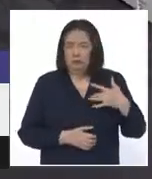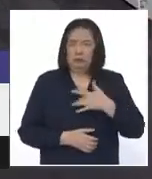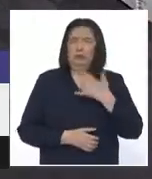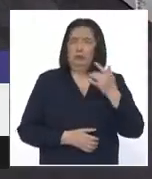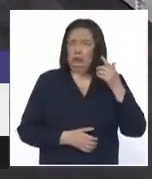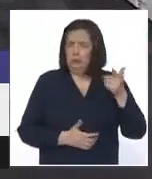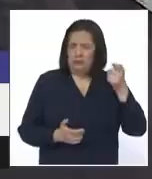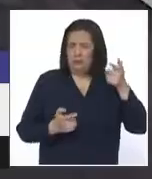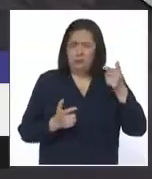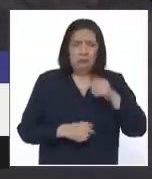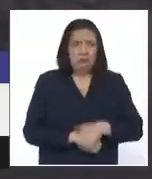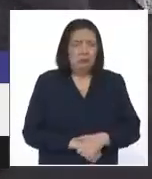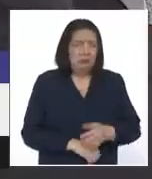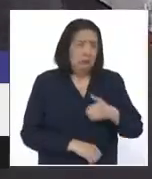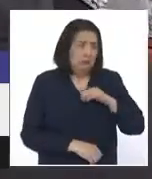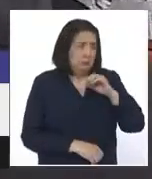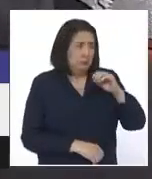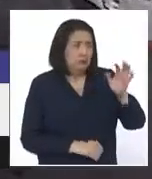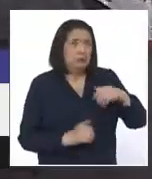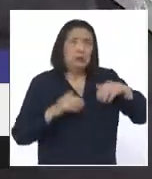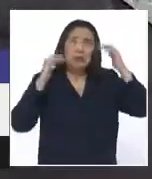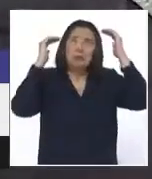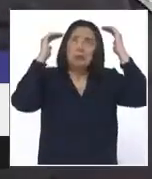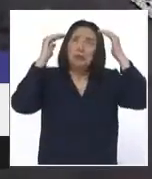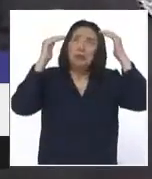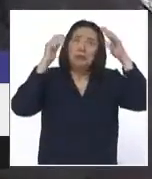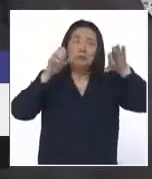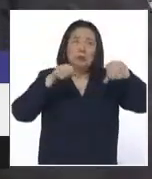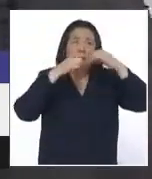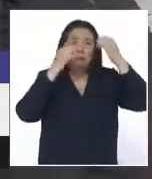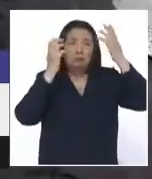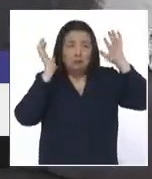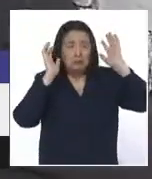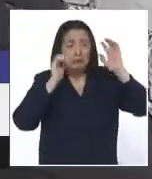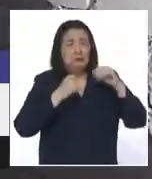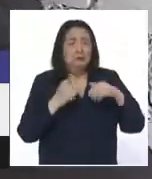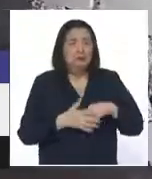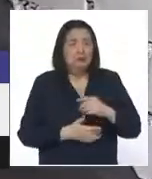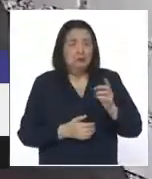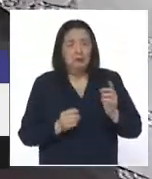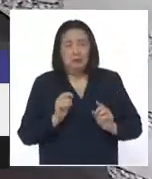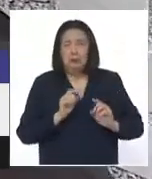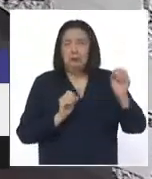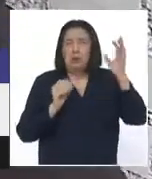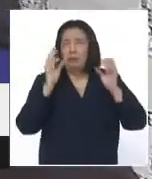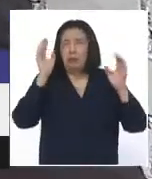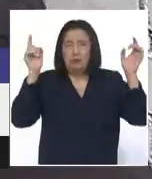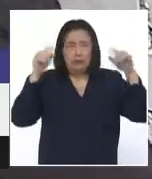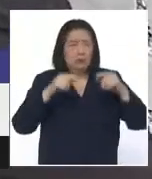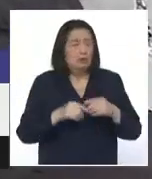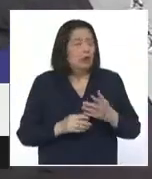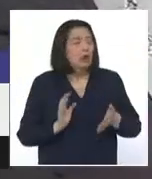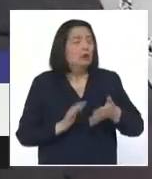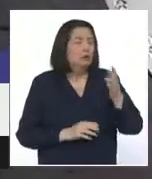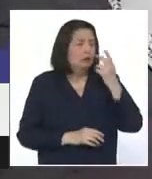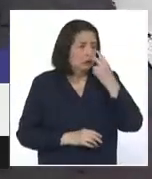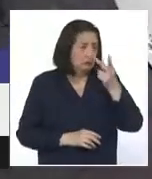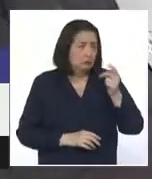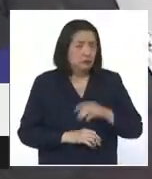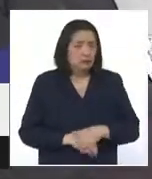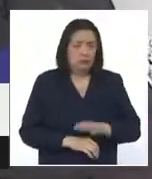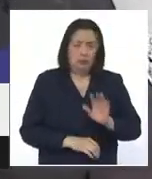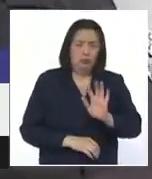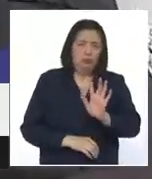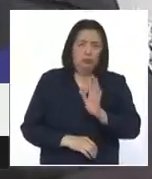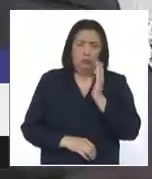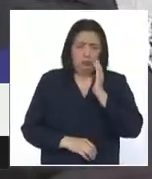los tiros. Dije, será pues mi calamina. Dije, van a romper con el cohete. Le digo, anda a ver, papi. Le digo, él dice,